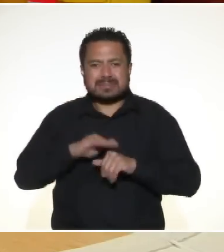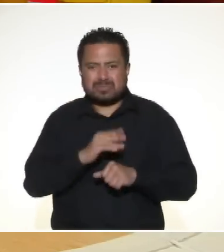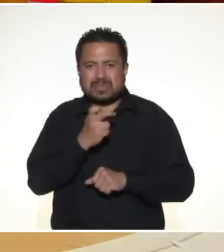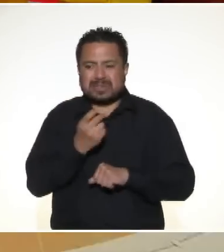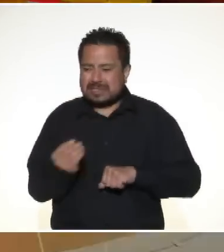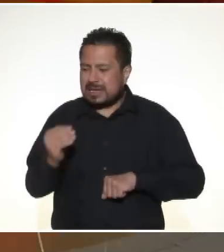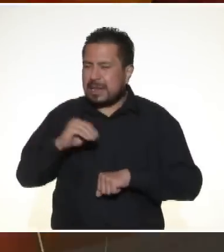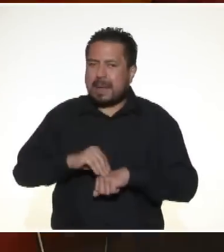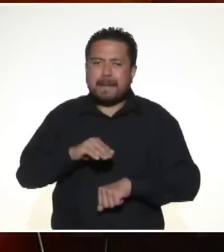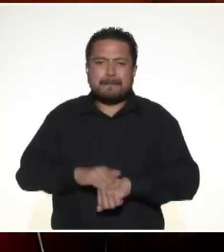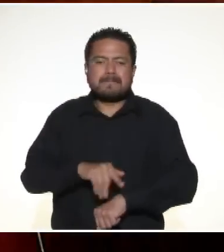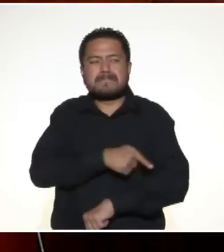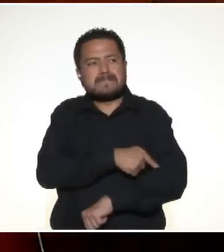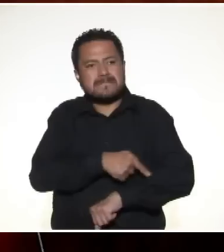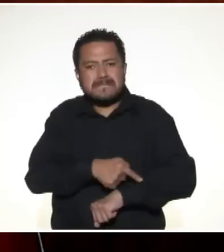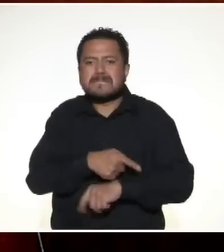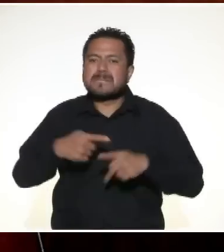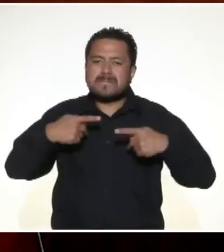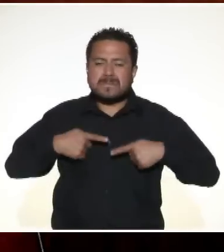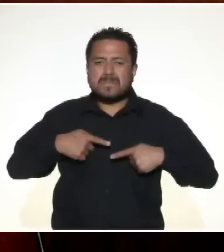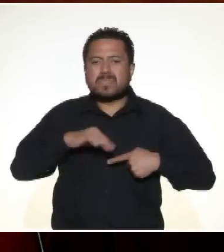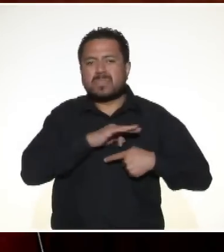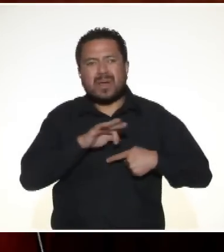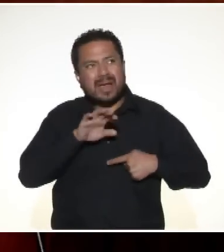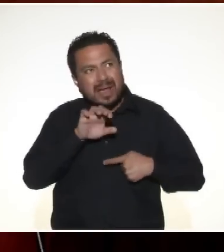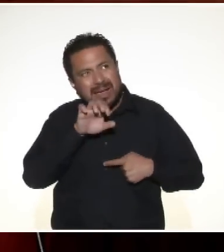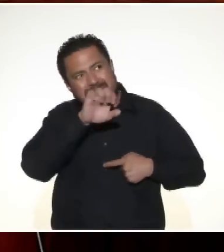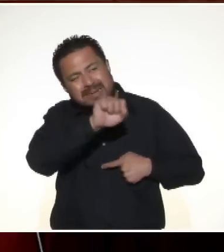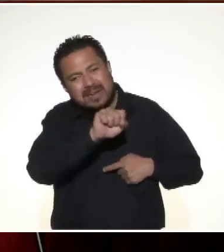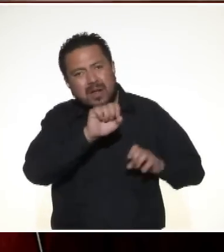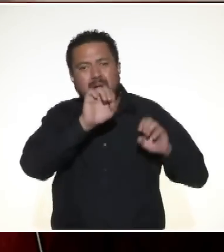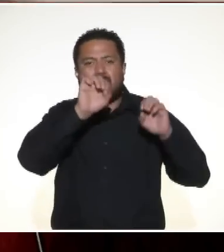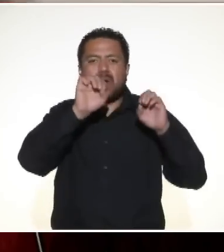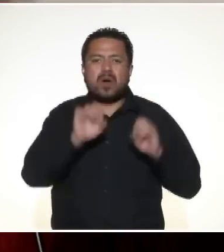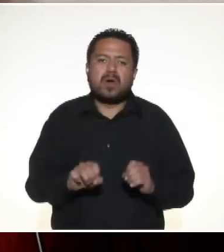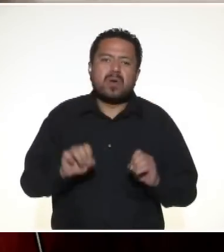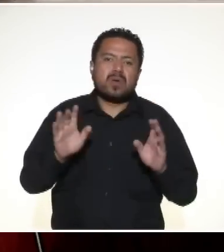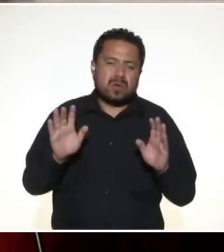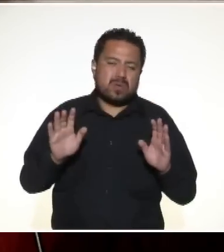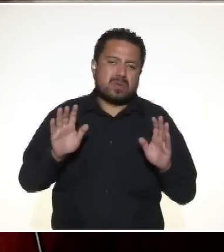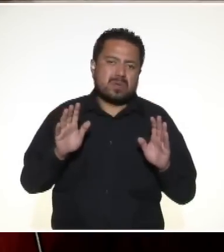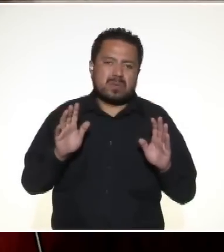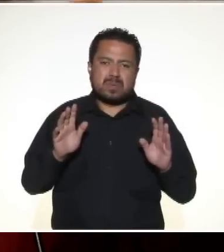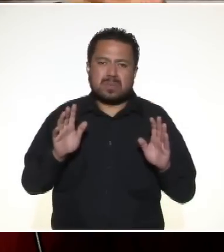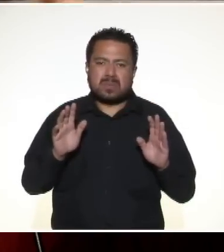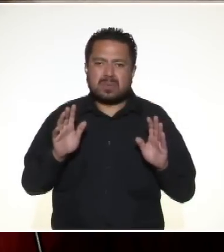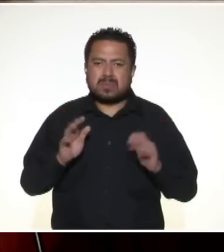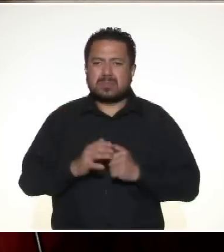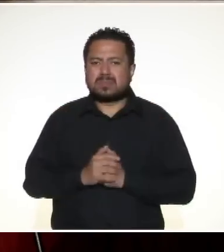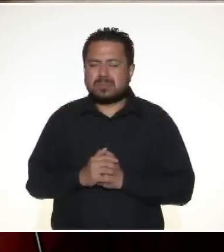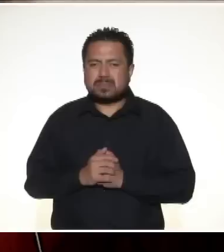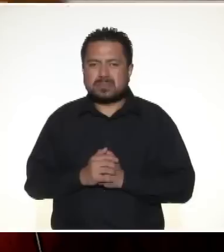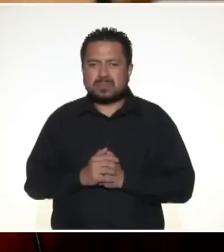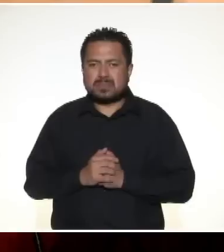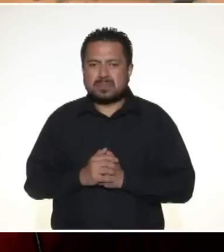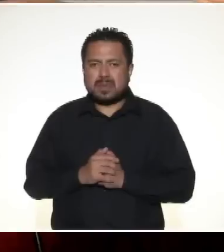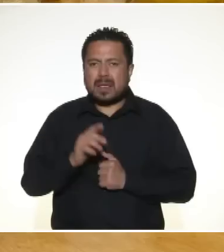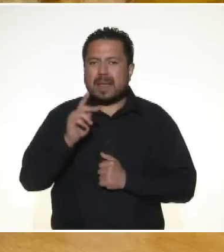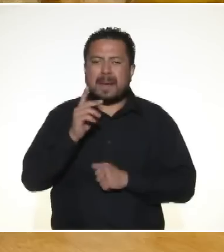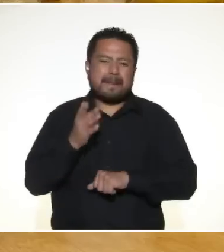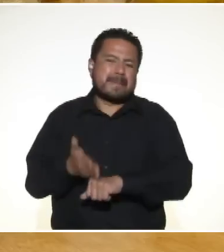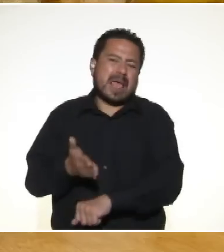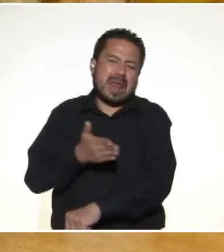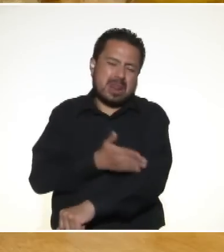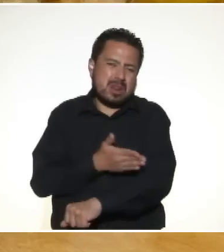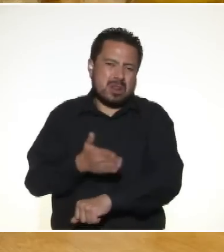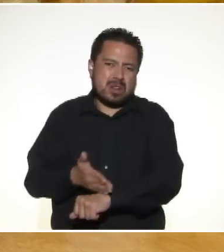dispositivos largos, donde la gente Flotadores, pueda sí. sujetarse, o bien incluso bueno, le voy a llamar palo,